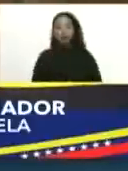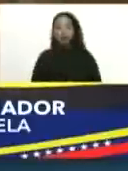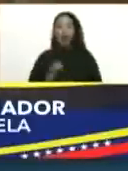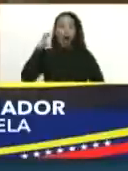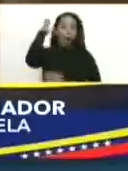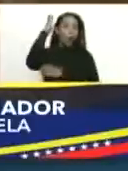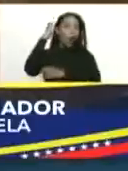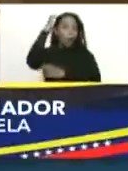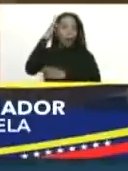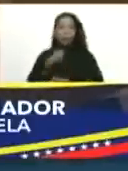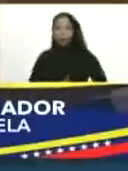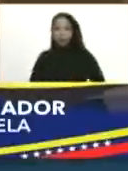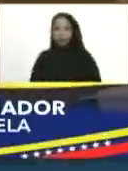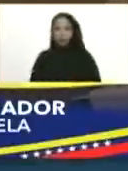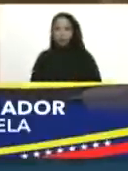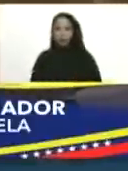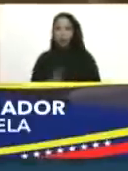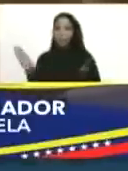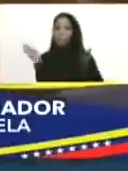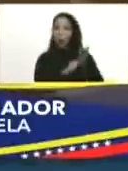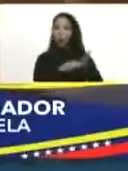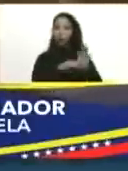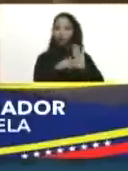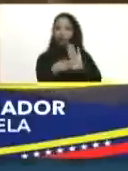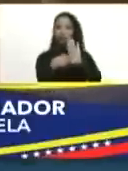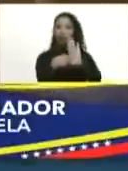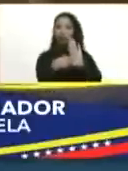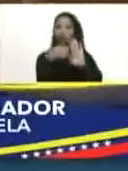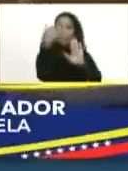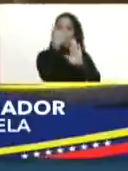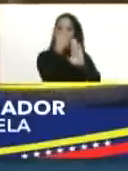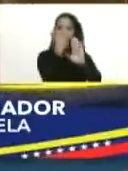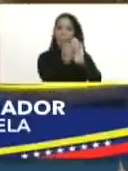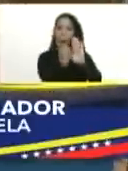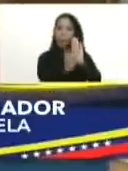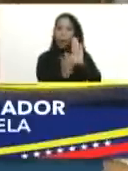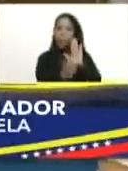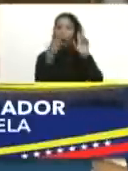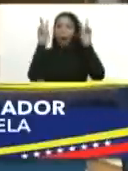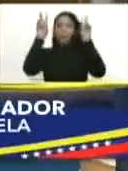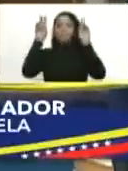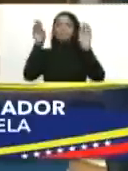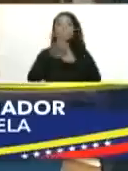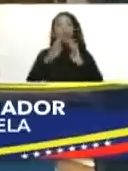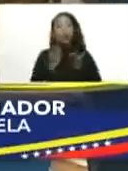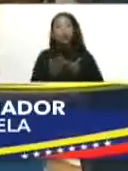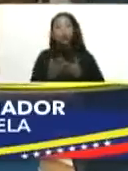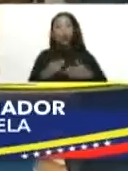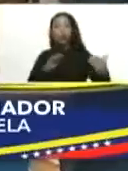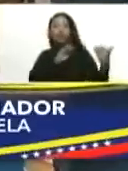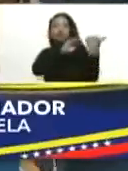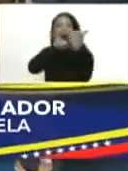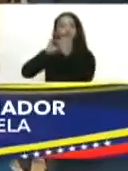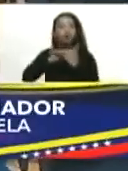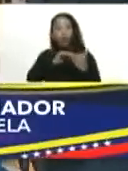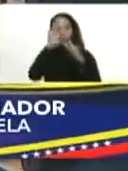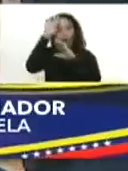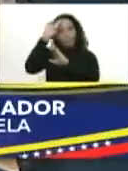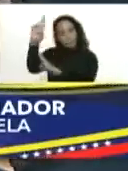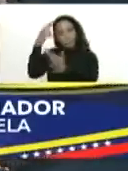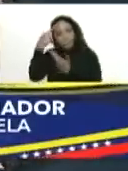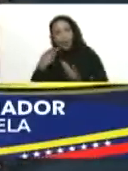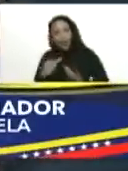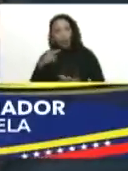Europa, marcando la pauta de un mundo de iguales, de respeto entre